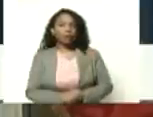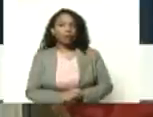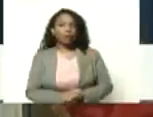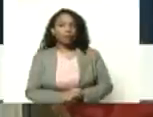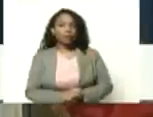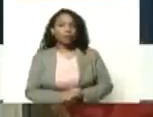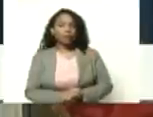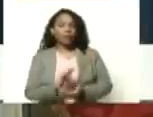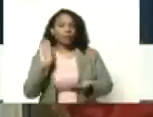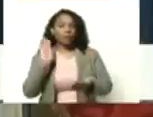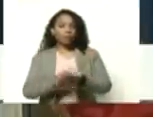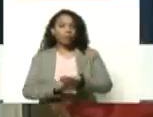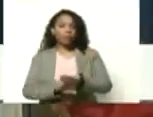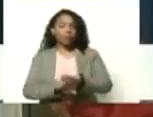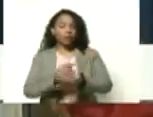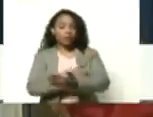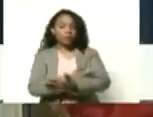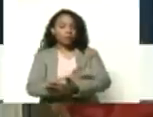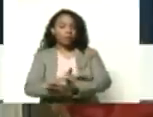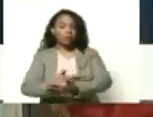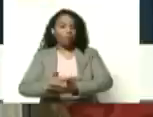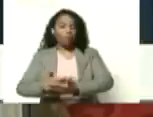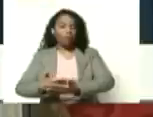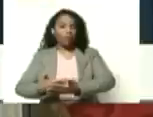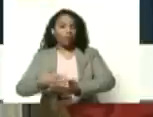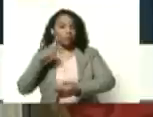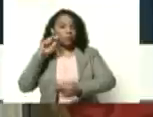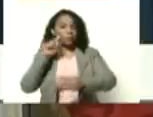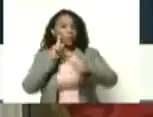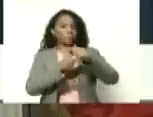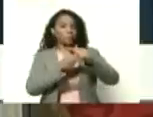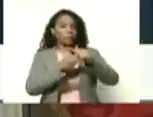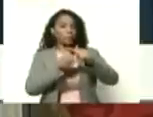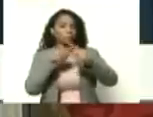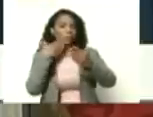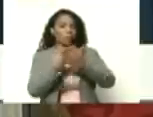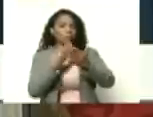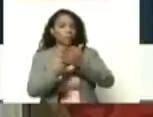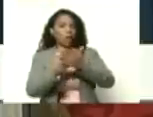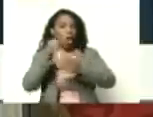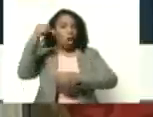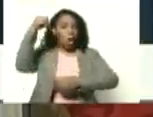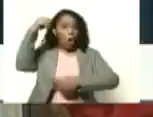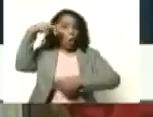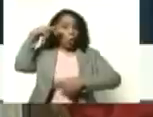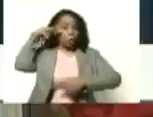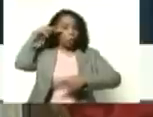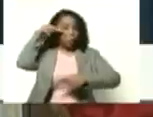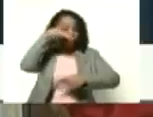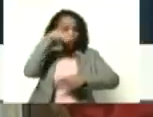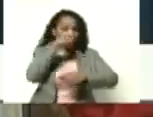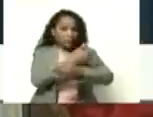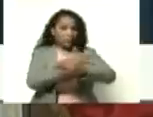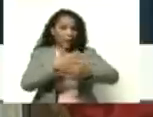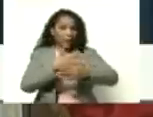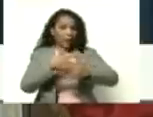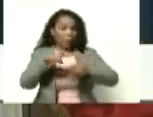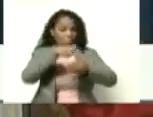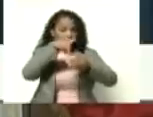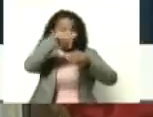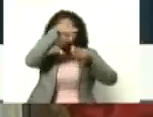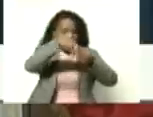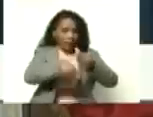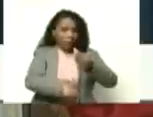ubicación del rastro de sangre entonces detectados por la prueba de luminol en una fosa que ya describí